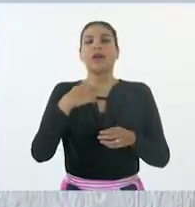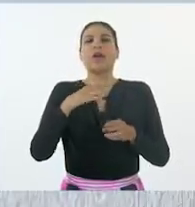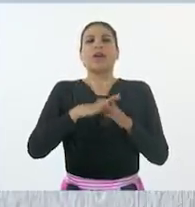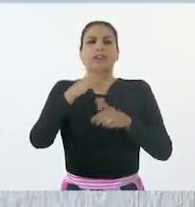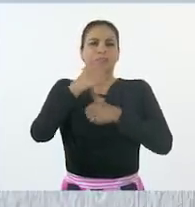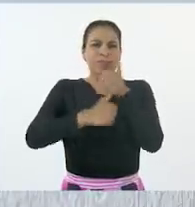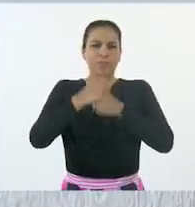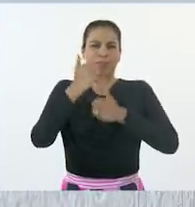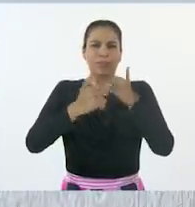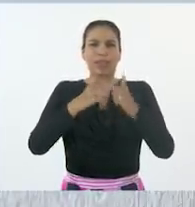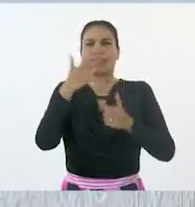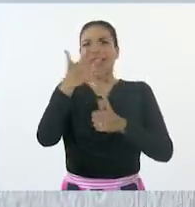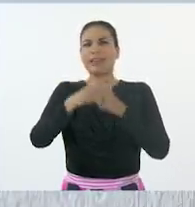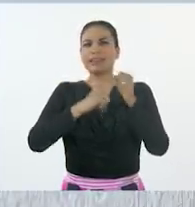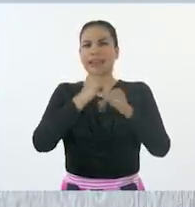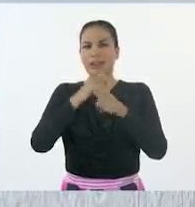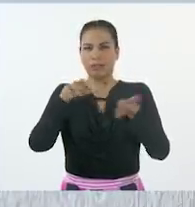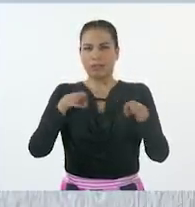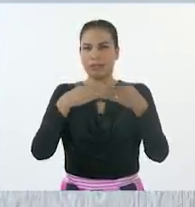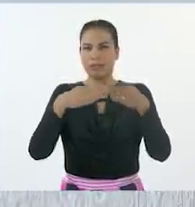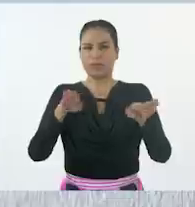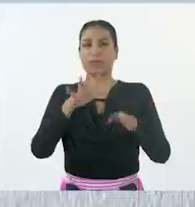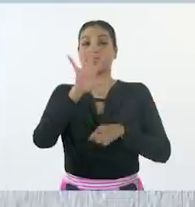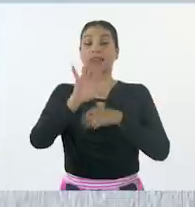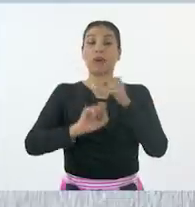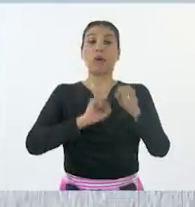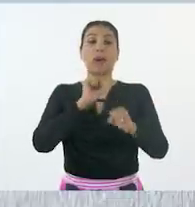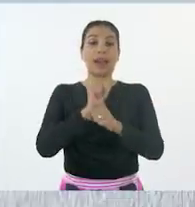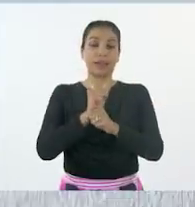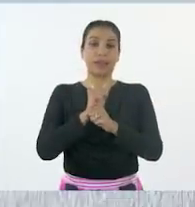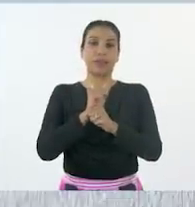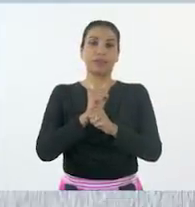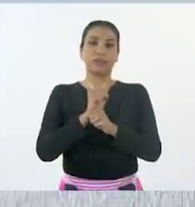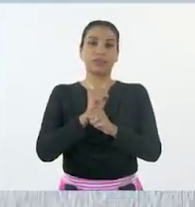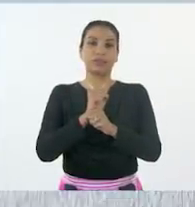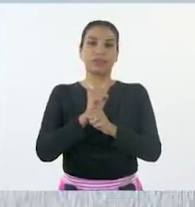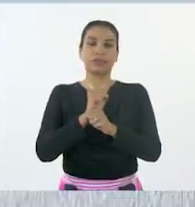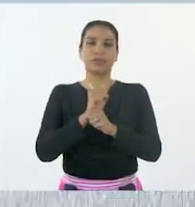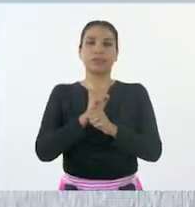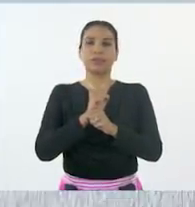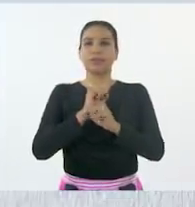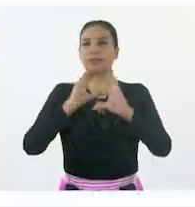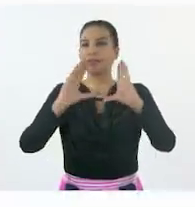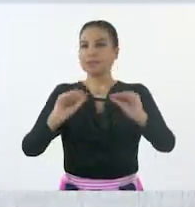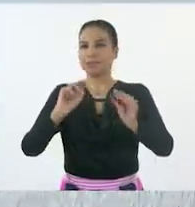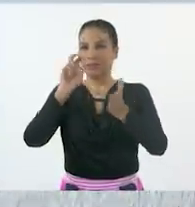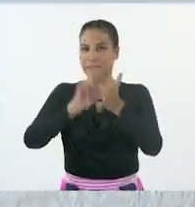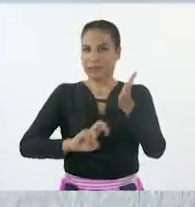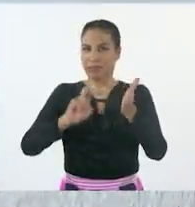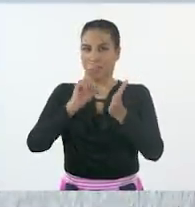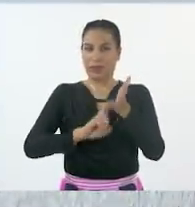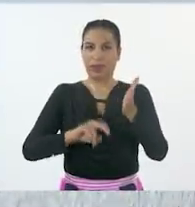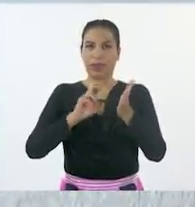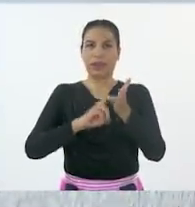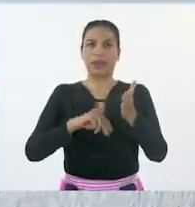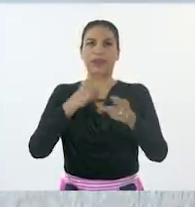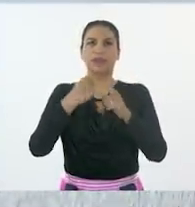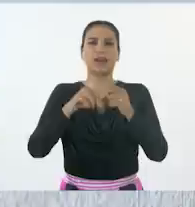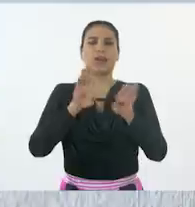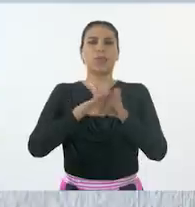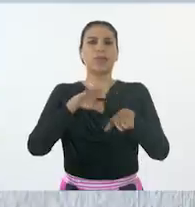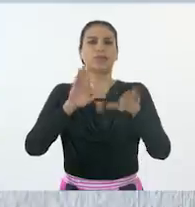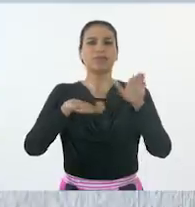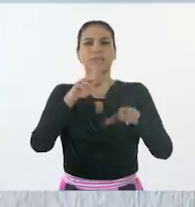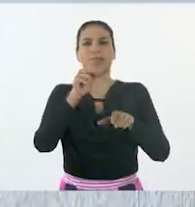carrera aproximadamente 10 años y 5 años en el campo de la enseñanza. El mundo de las percusiones